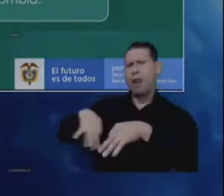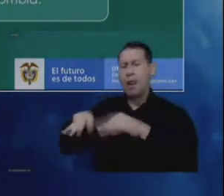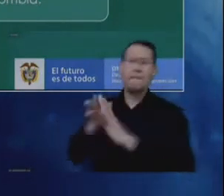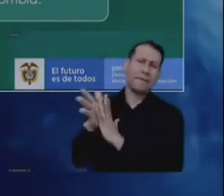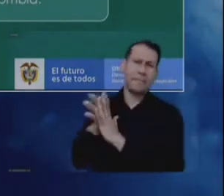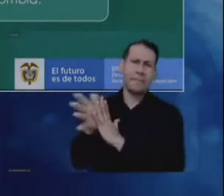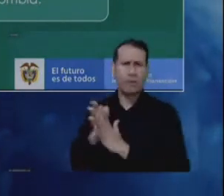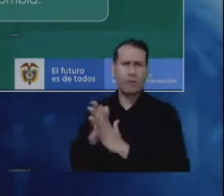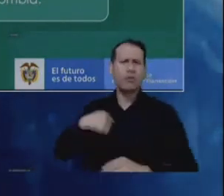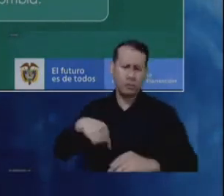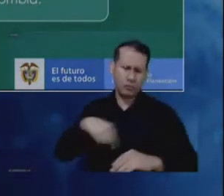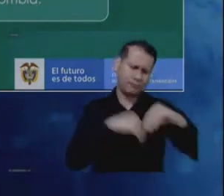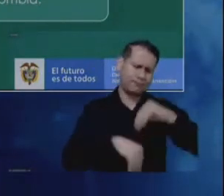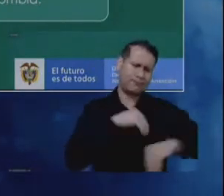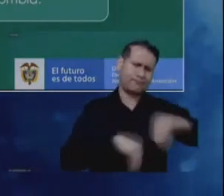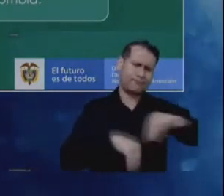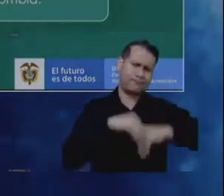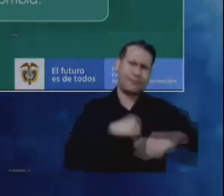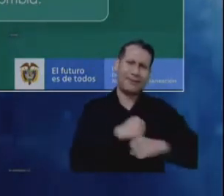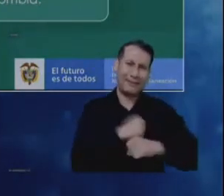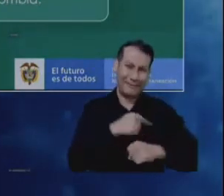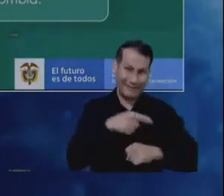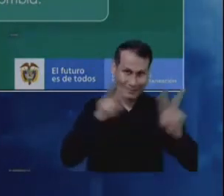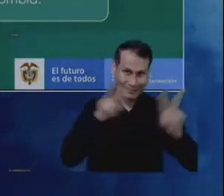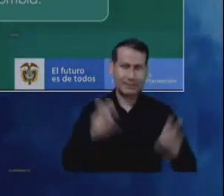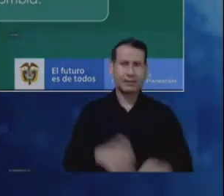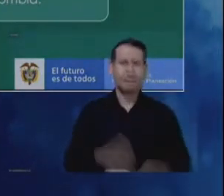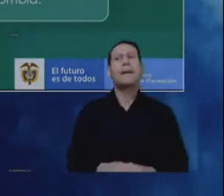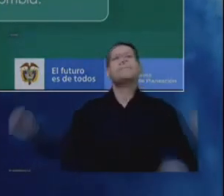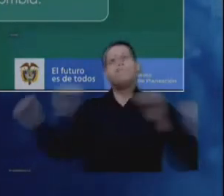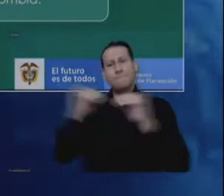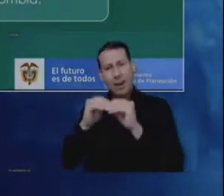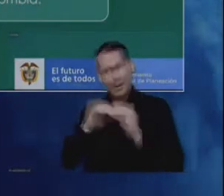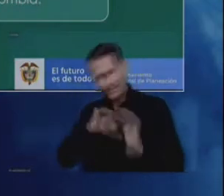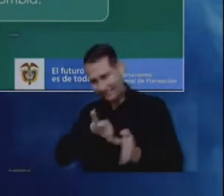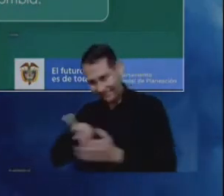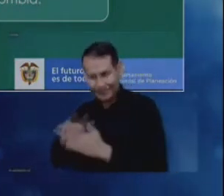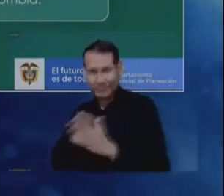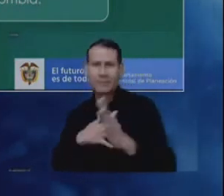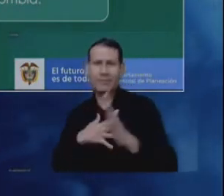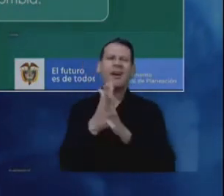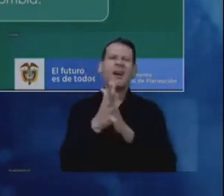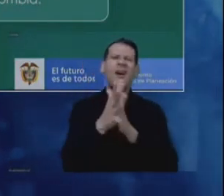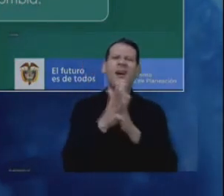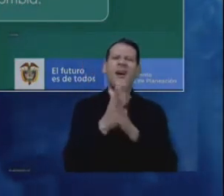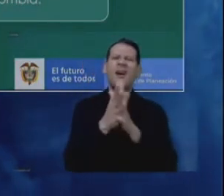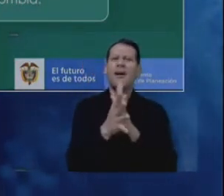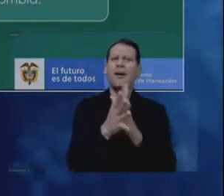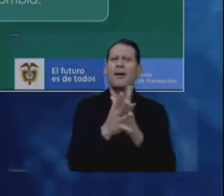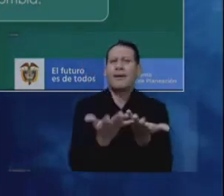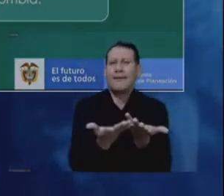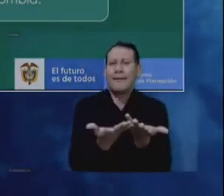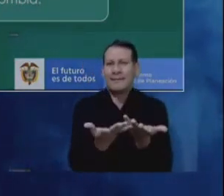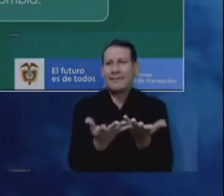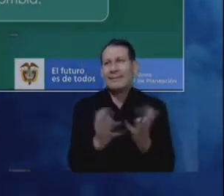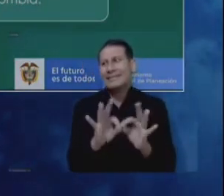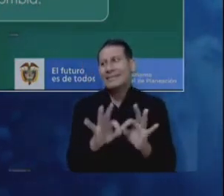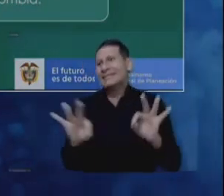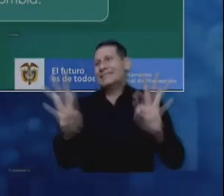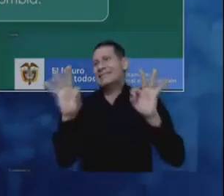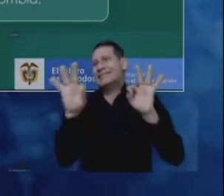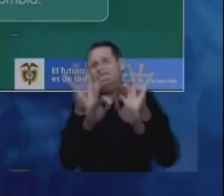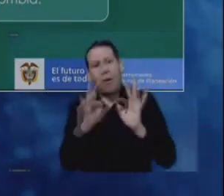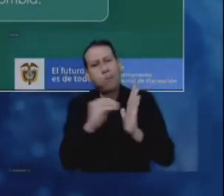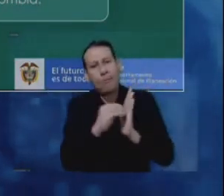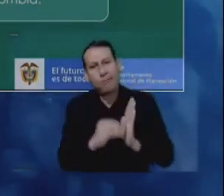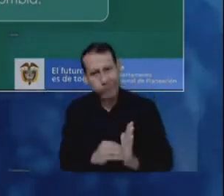momento trabajando. Pero digamos también acá que quería comentarles un poquito en esto y traerles algunas cifras también como para que ustedes se hagan una idea de la importancia también de nuestro